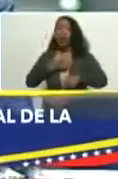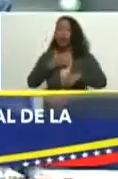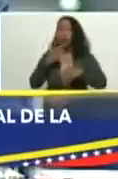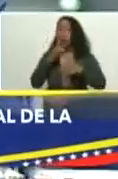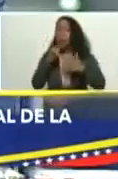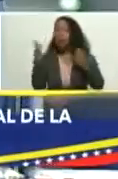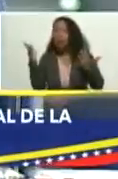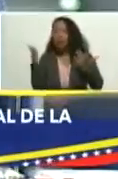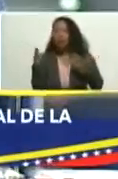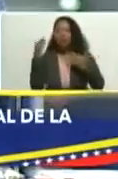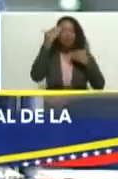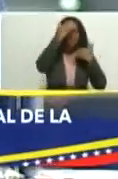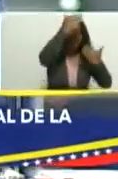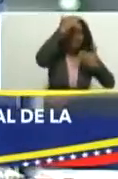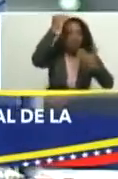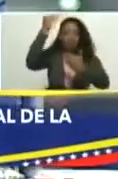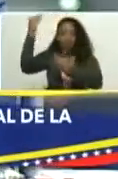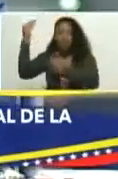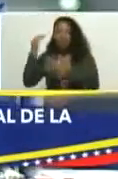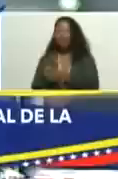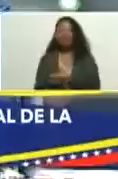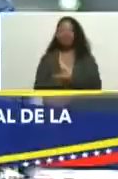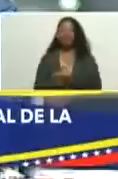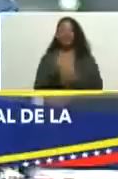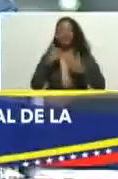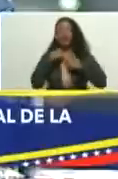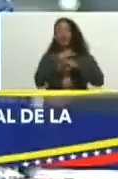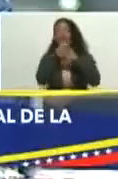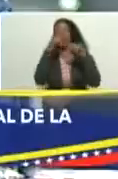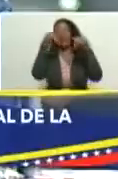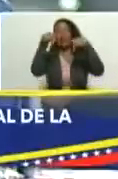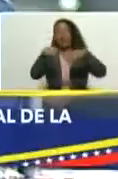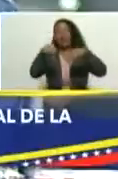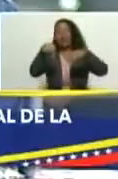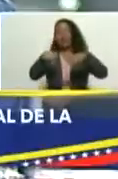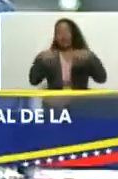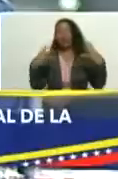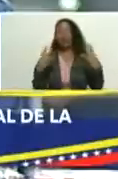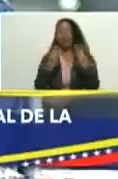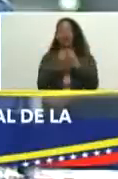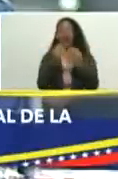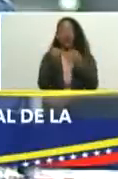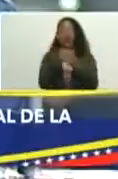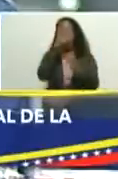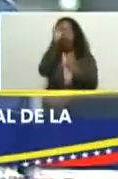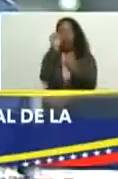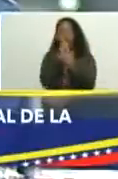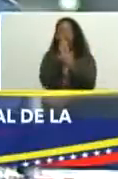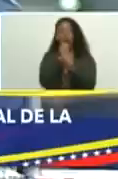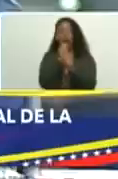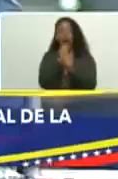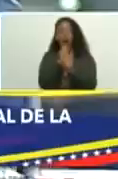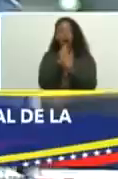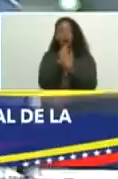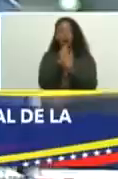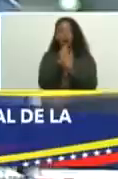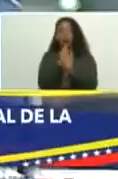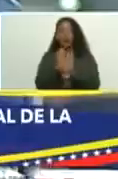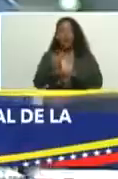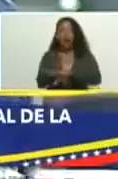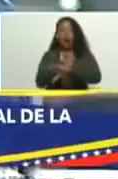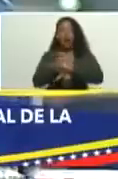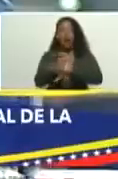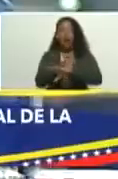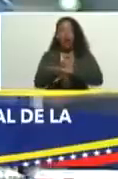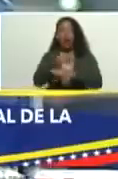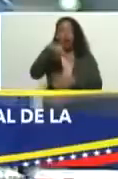mis saludos a todos. Me alegra mucho que estén presentes aquí, junto a la clase obrera siempre, a nuestro gobernador,